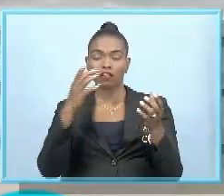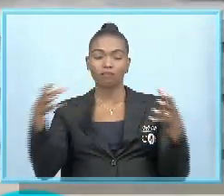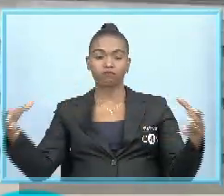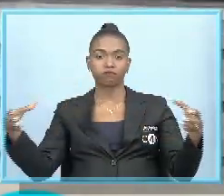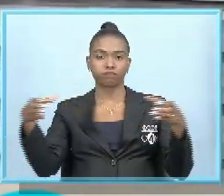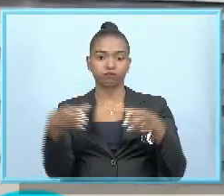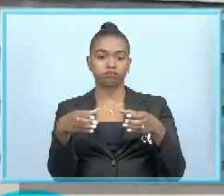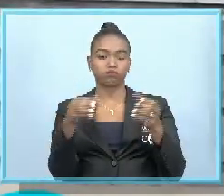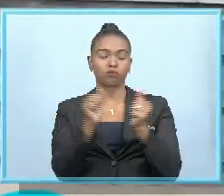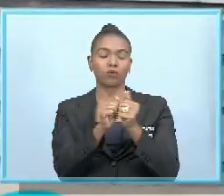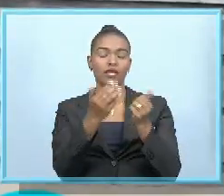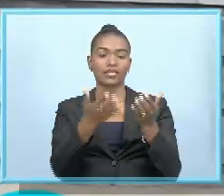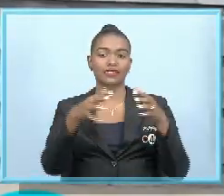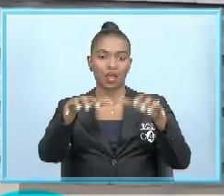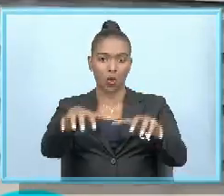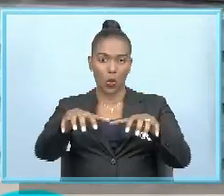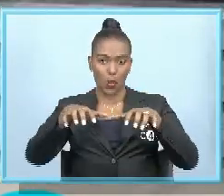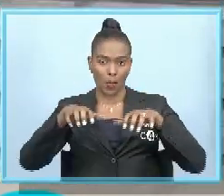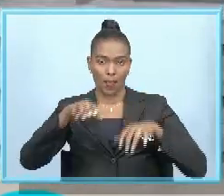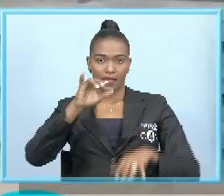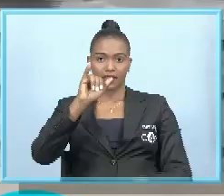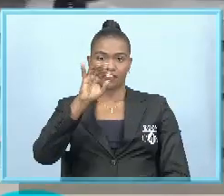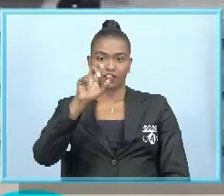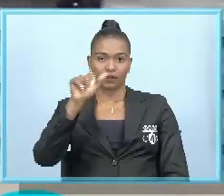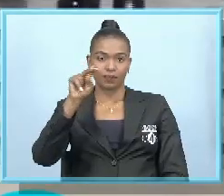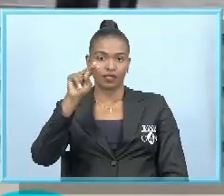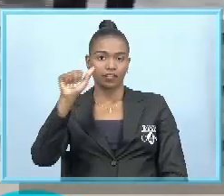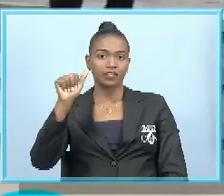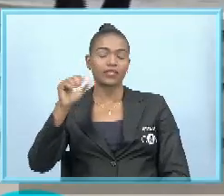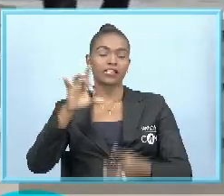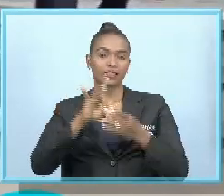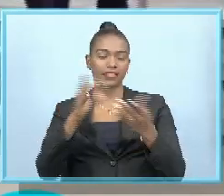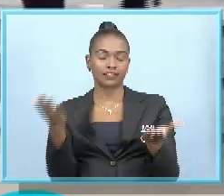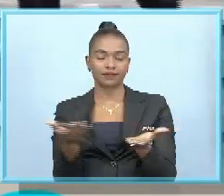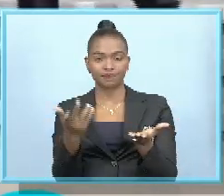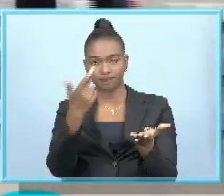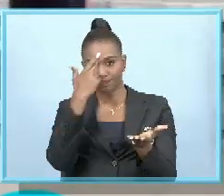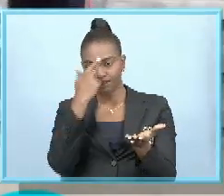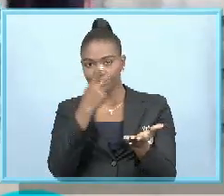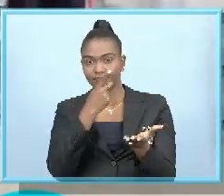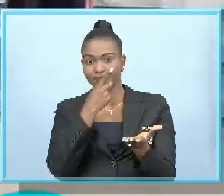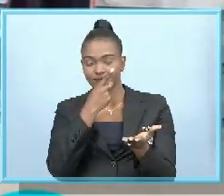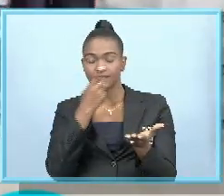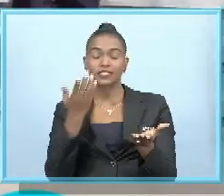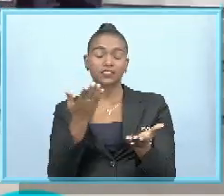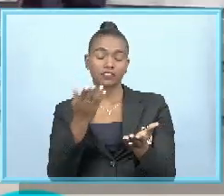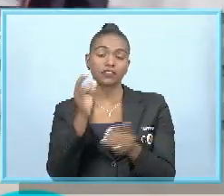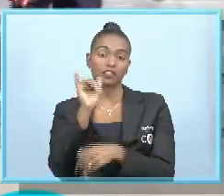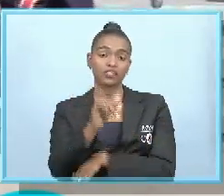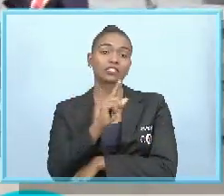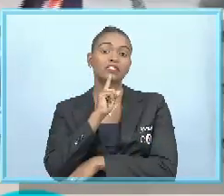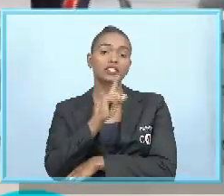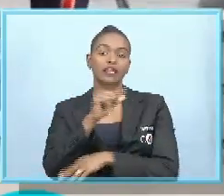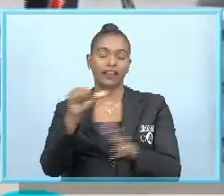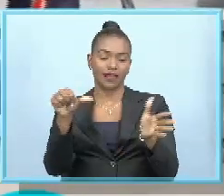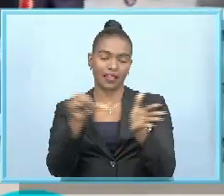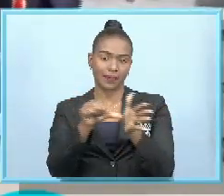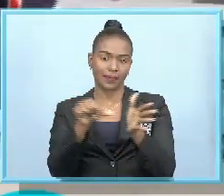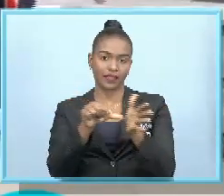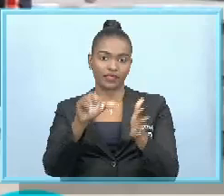celebración de esta cumbre iberoamericana. La República Dominicana, pues, es la